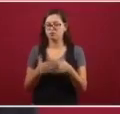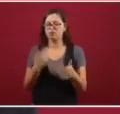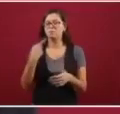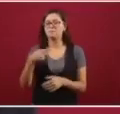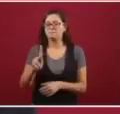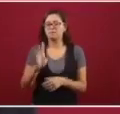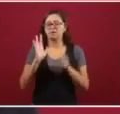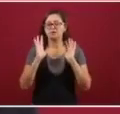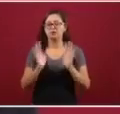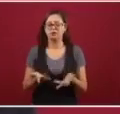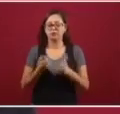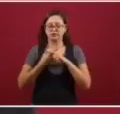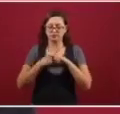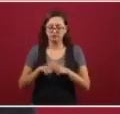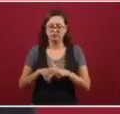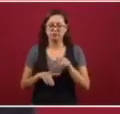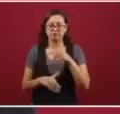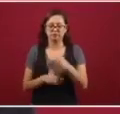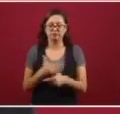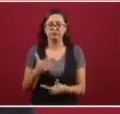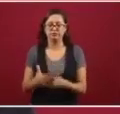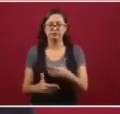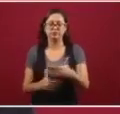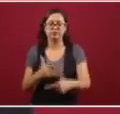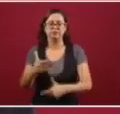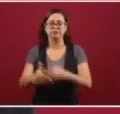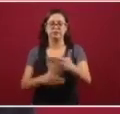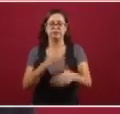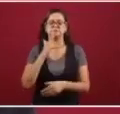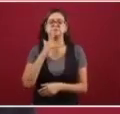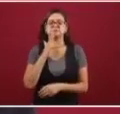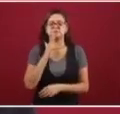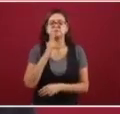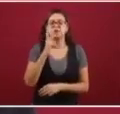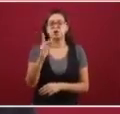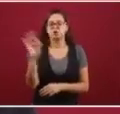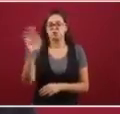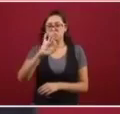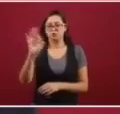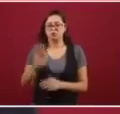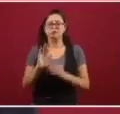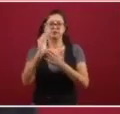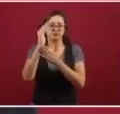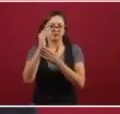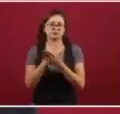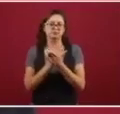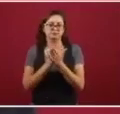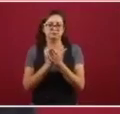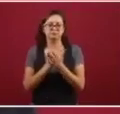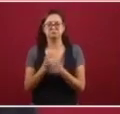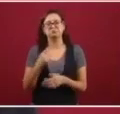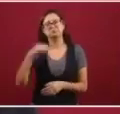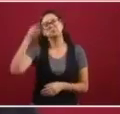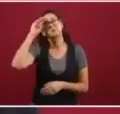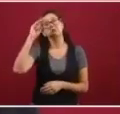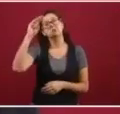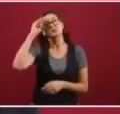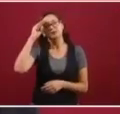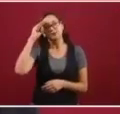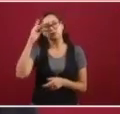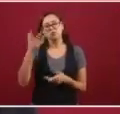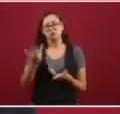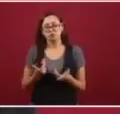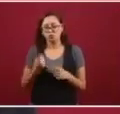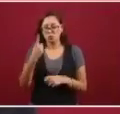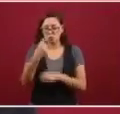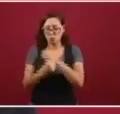progreso para poder llevar a cabo mejores índices. Nosotros vemos esos índices bajo de un programa